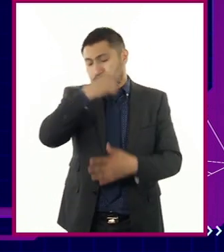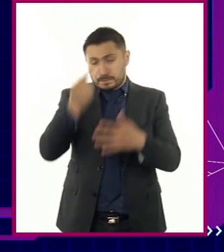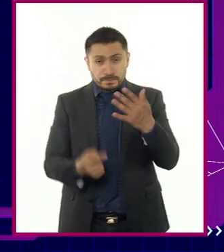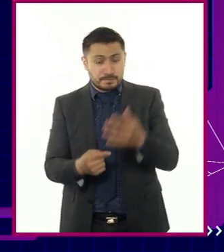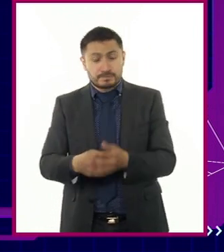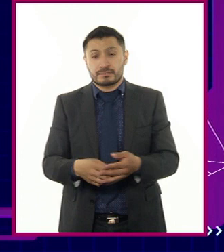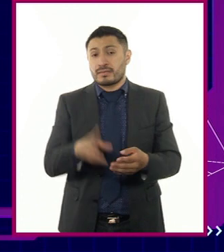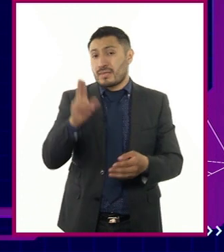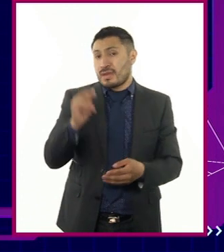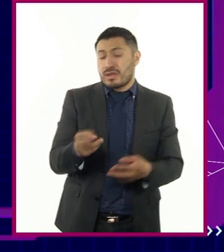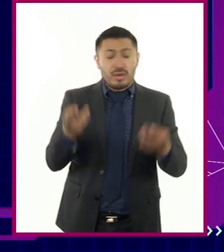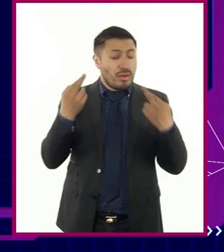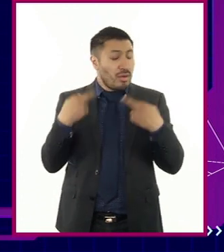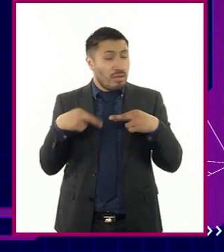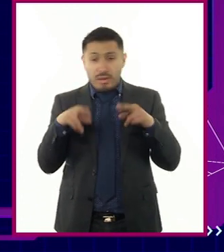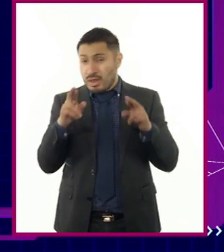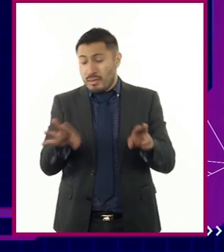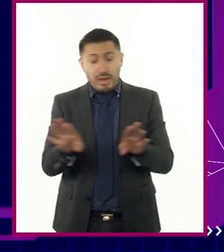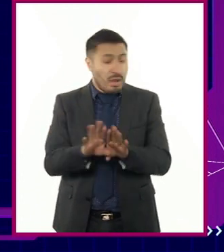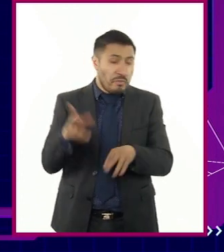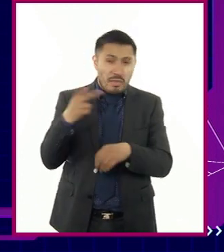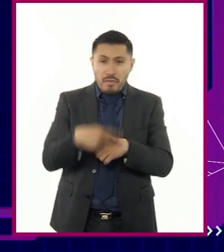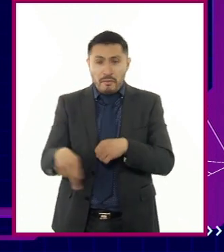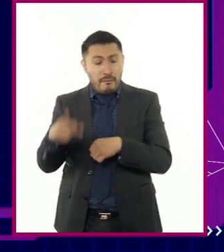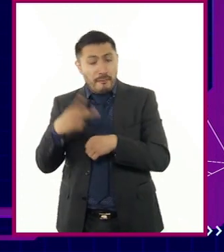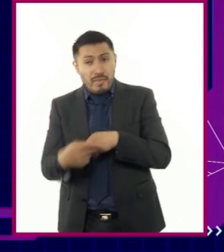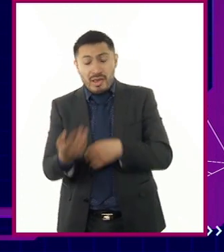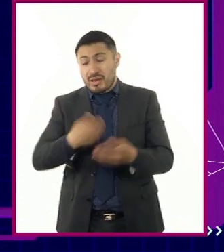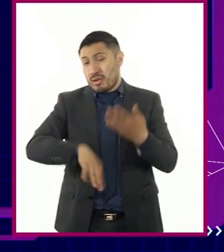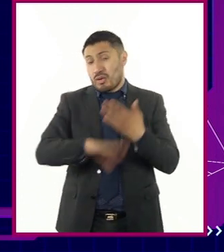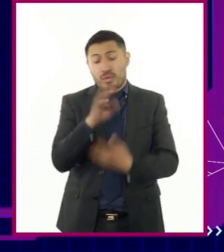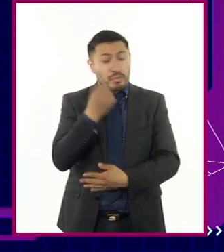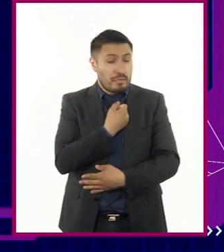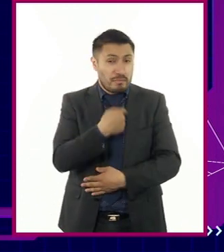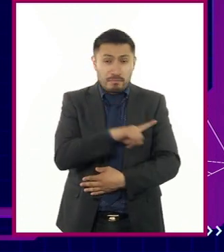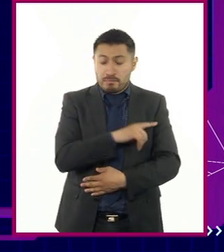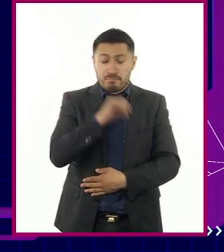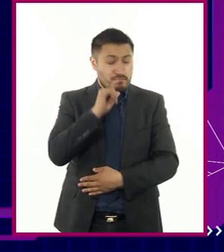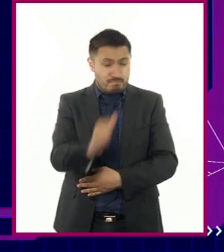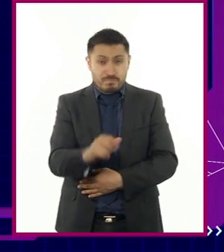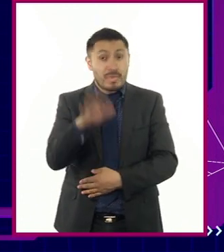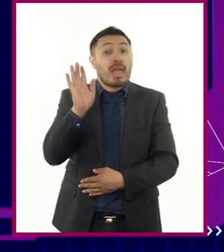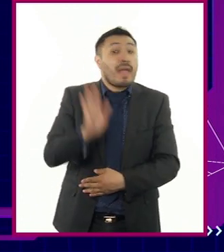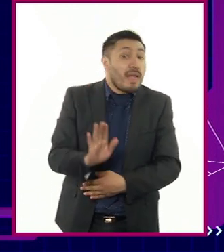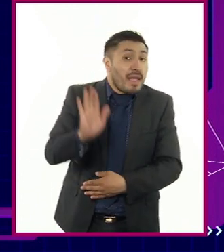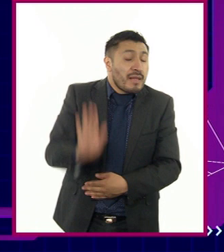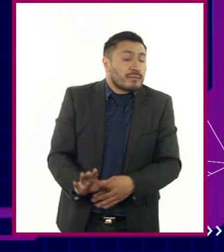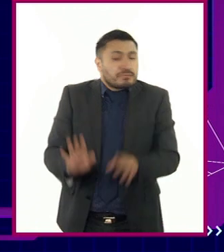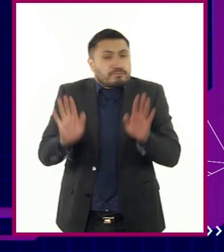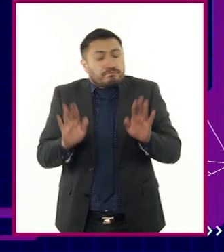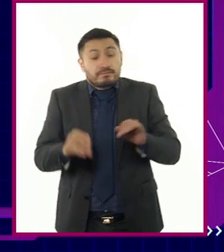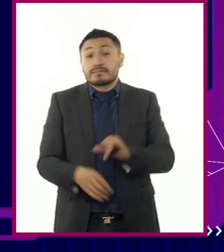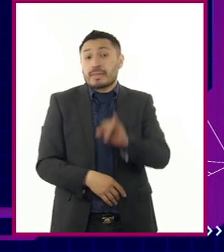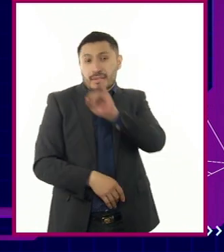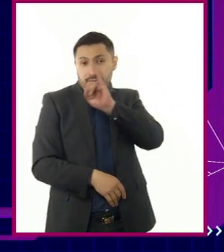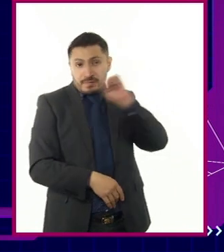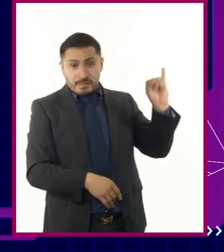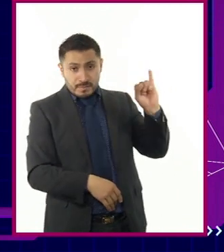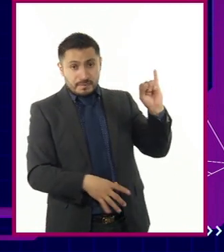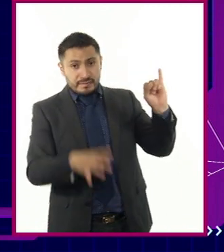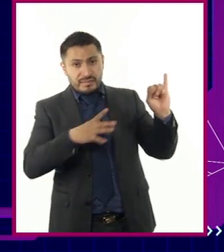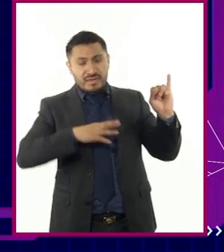representan aparentemente riesgos a la salud. A la izquierda del espectro visible están los rayos